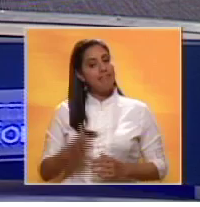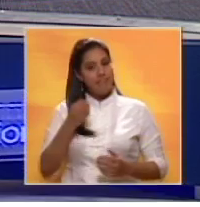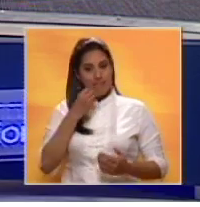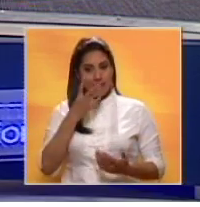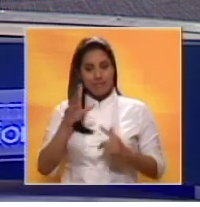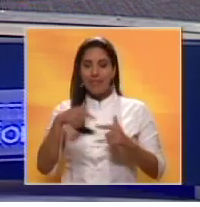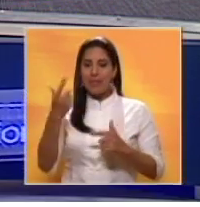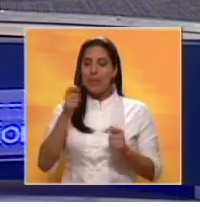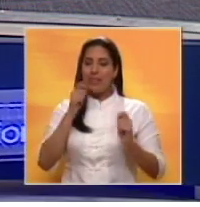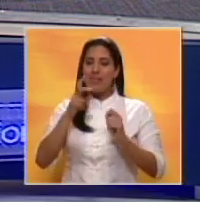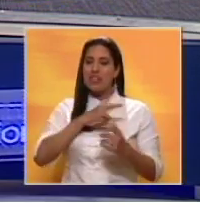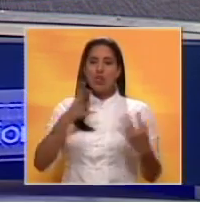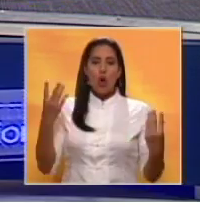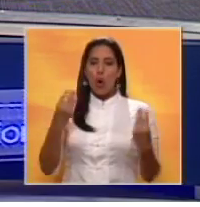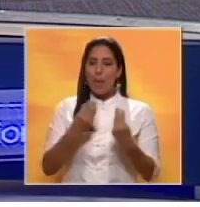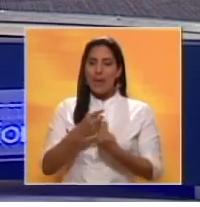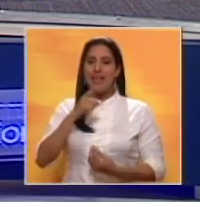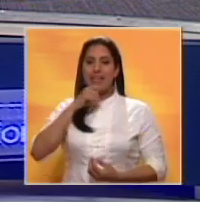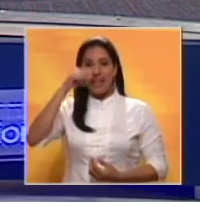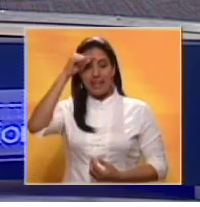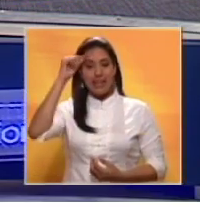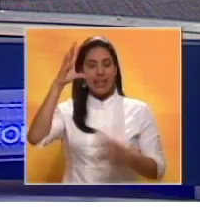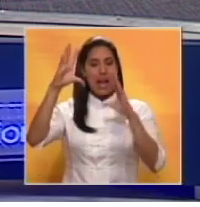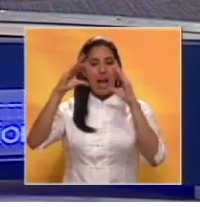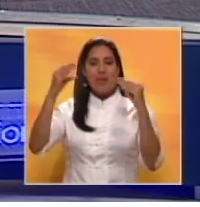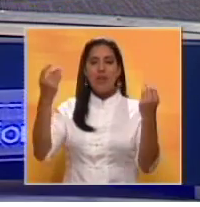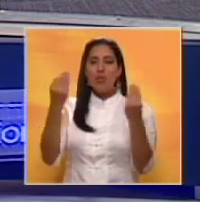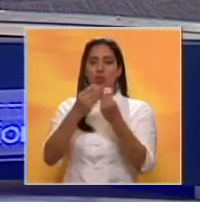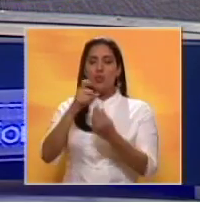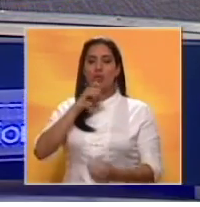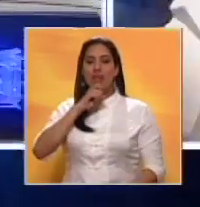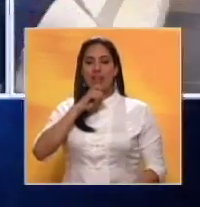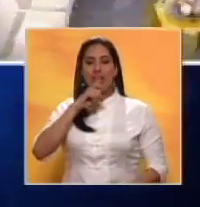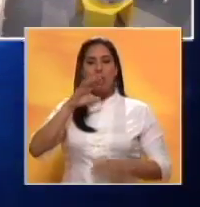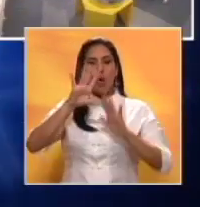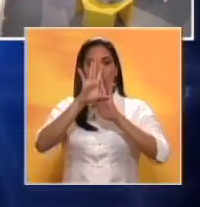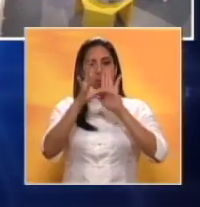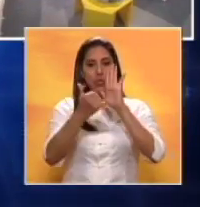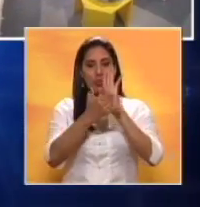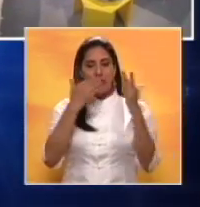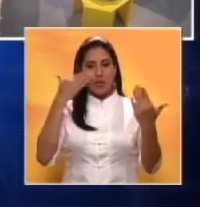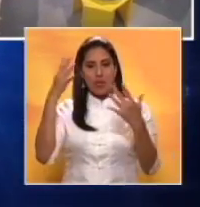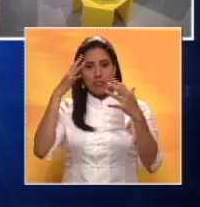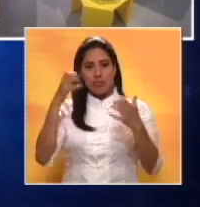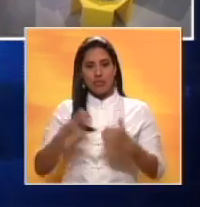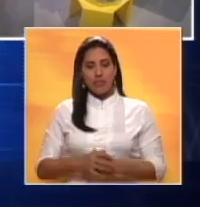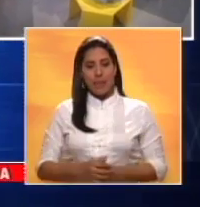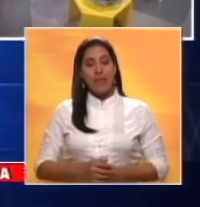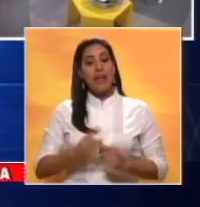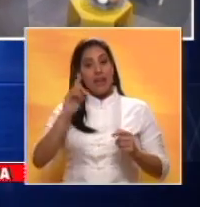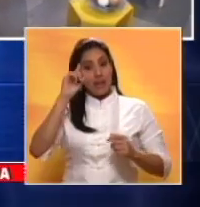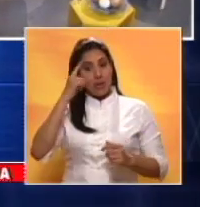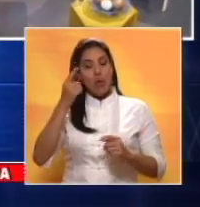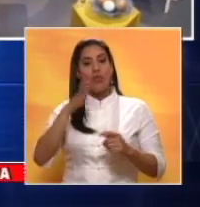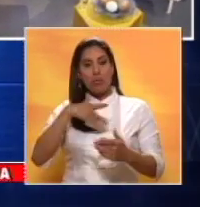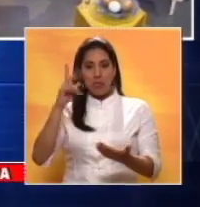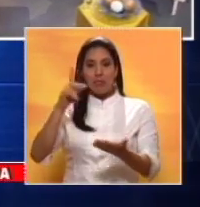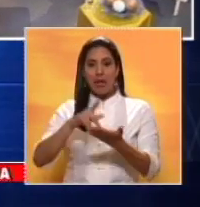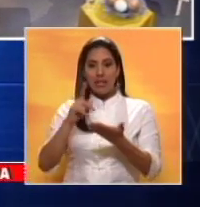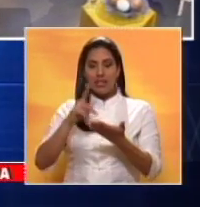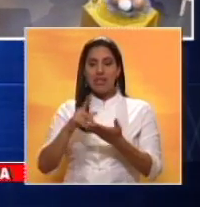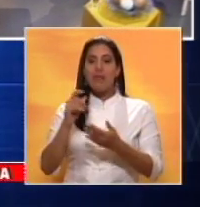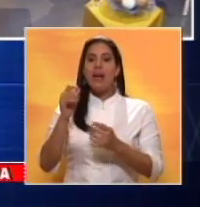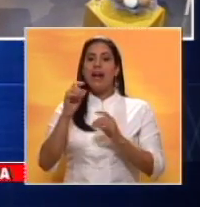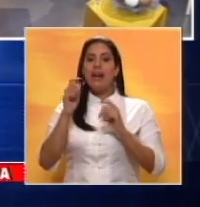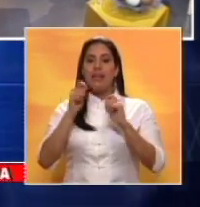Bien, al regreso a la entrevista a Venevisión, Endrina estará conversando con el constituyente Andrés Eloy Méndez. Recuerden que pueden participar con